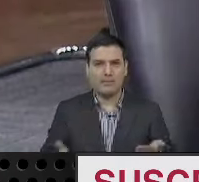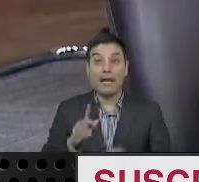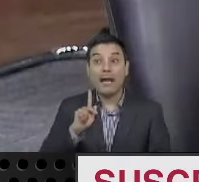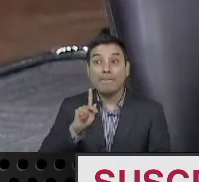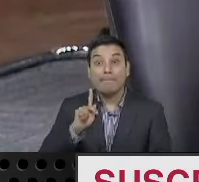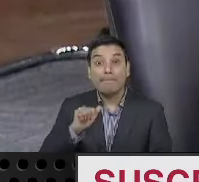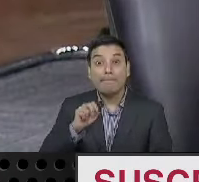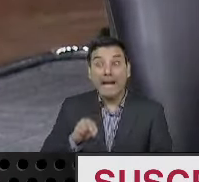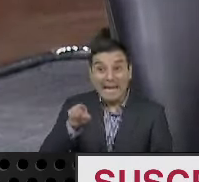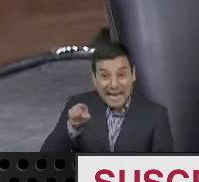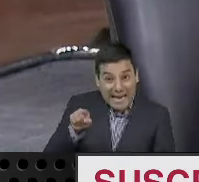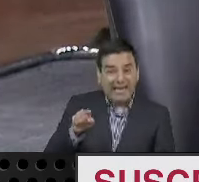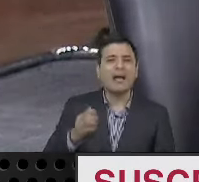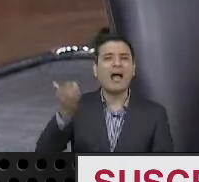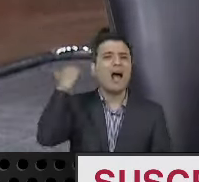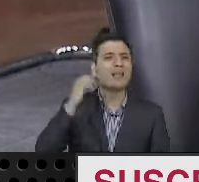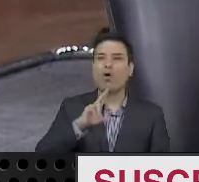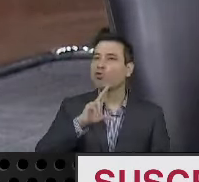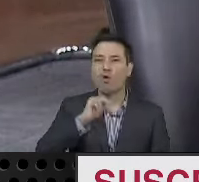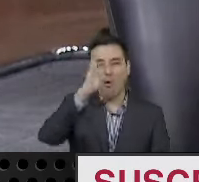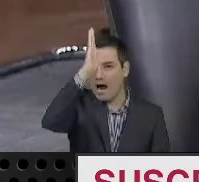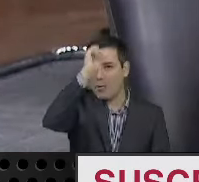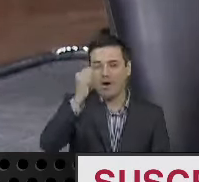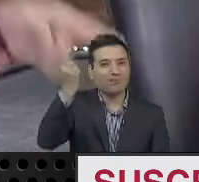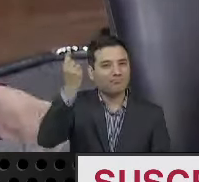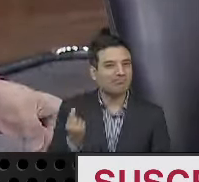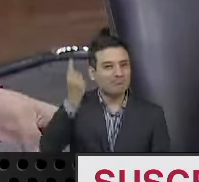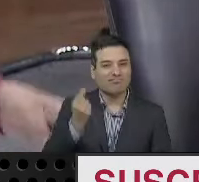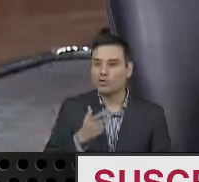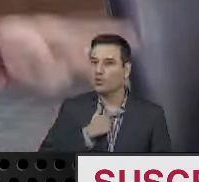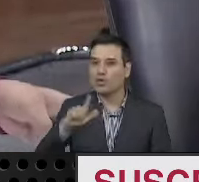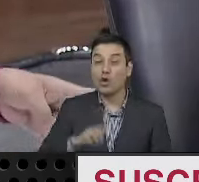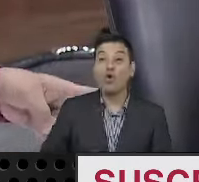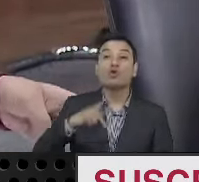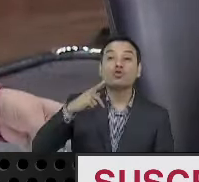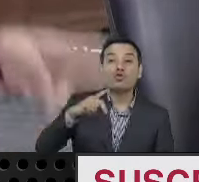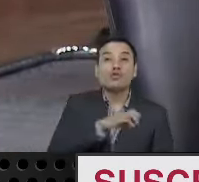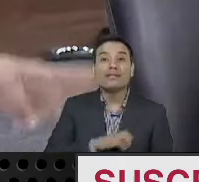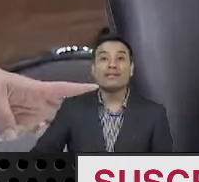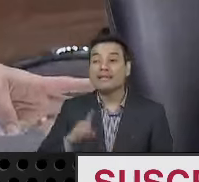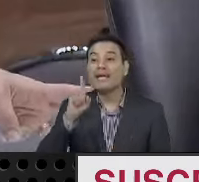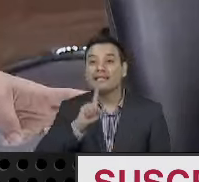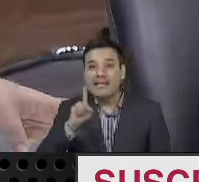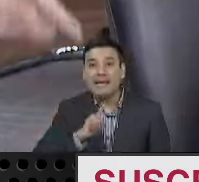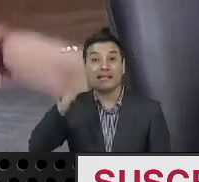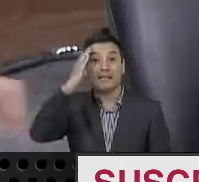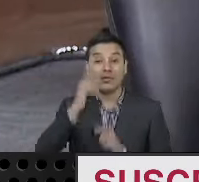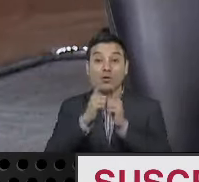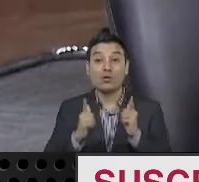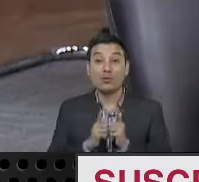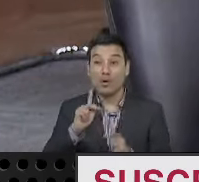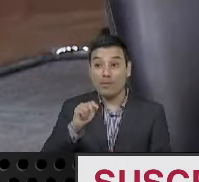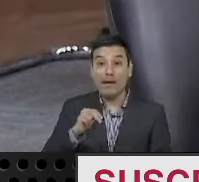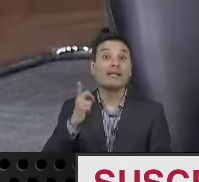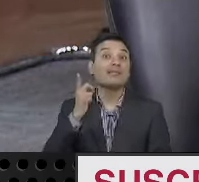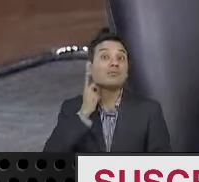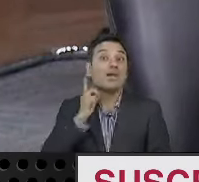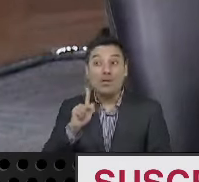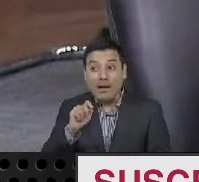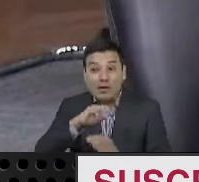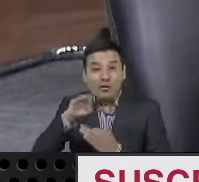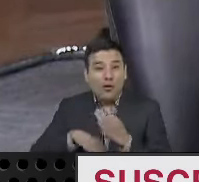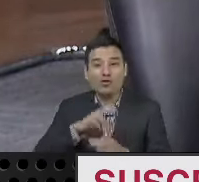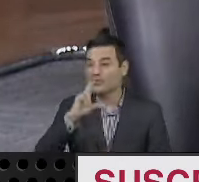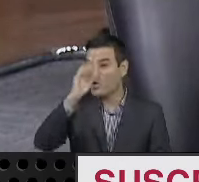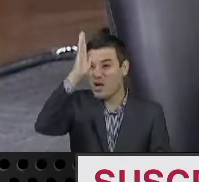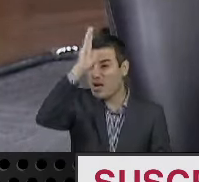Acción Nacional estuvo y está en contra de los programas sociales su candidata el dirigente de su partido los diputados votaron en contra Y eso